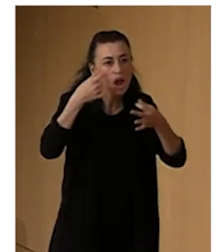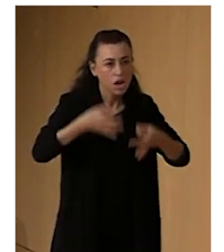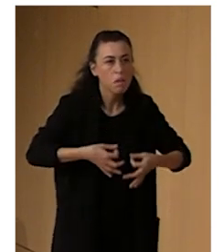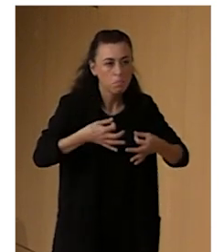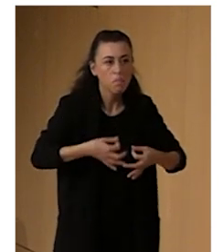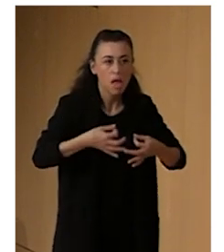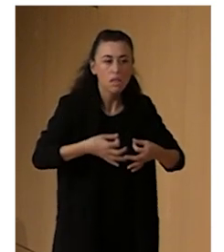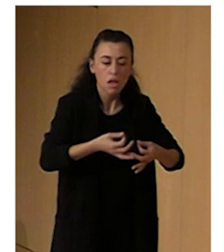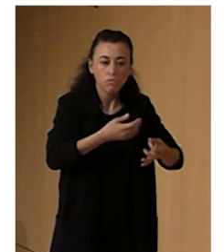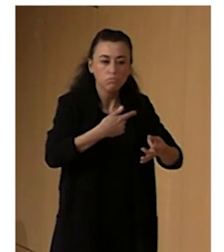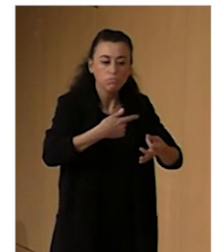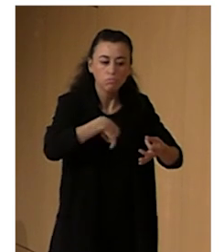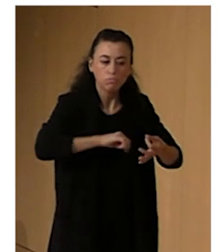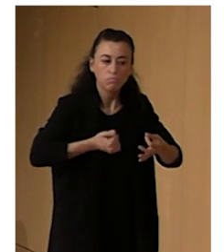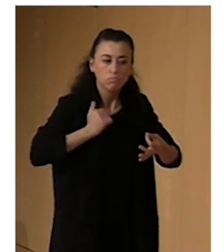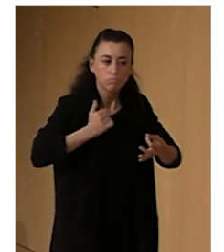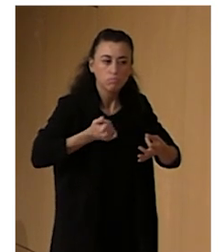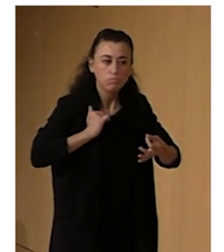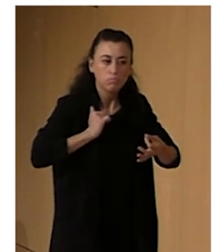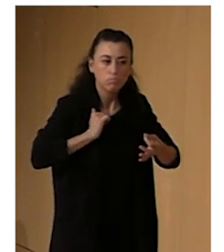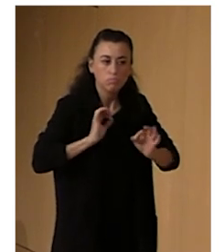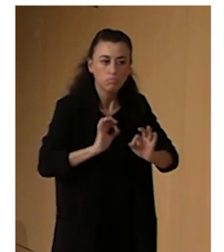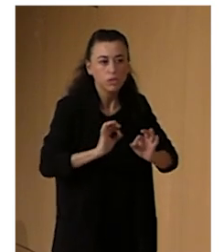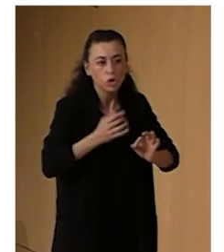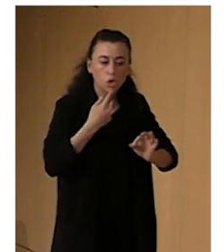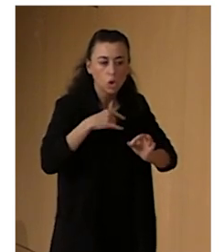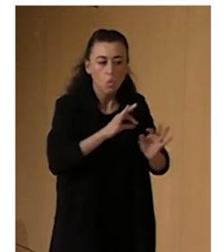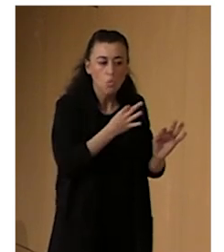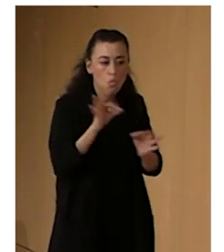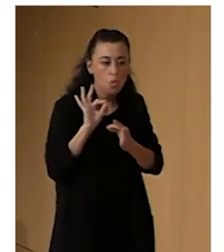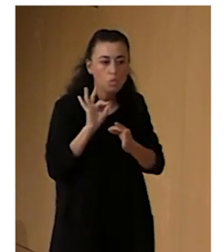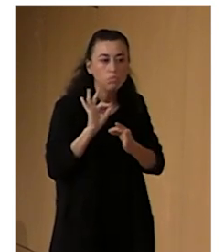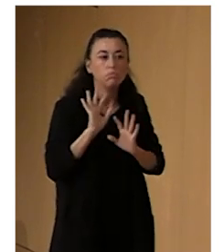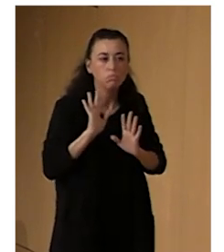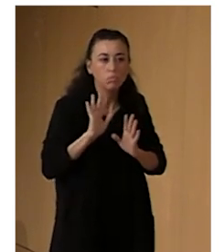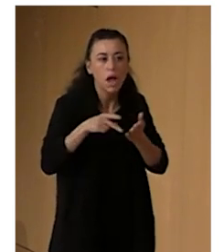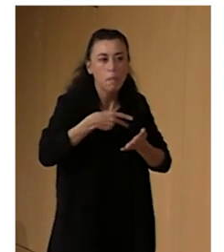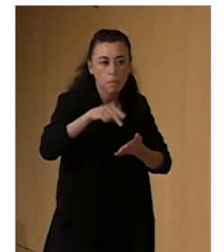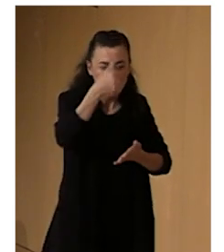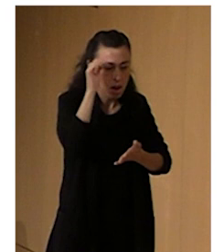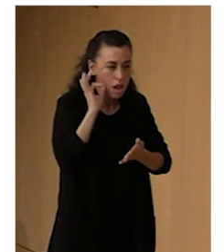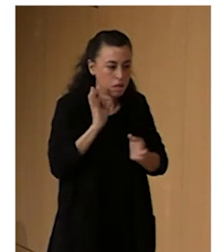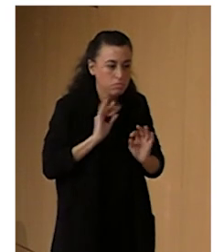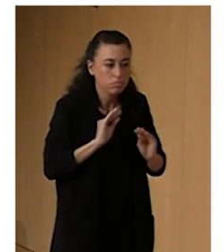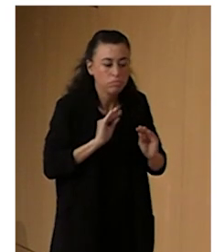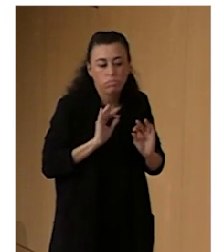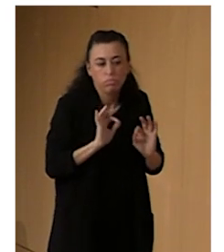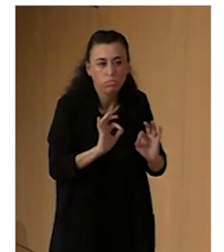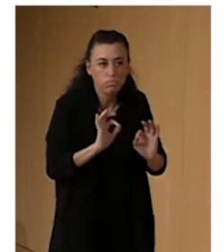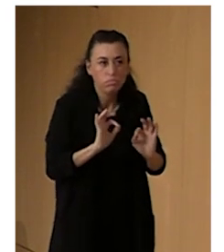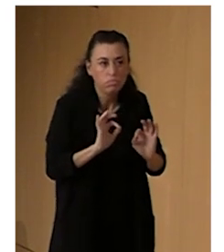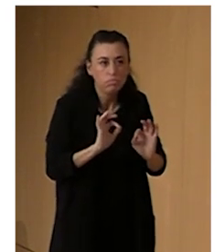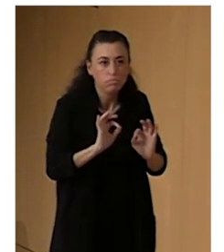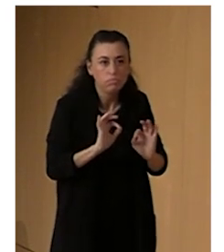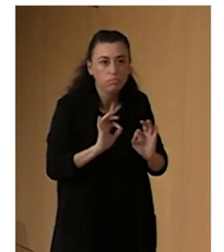de de somos como esponjas que vamos absorbiendo lo que nos dan los bailarines y bailarinas entonces a partir de ahí va